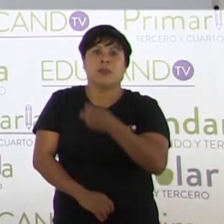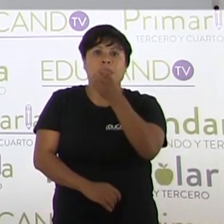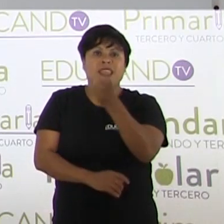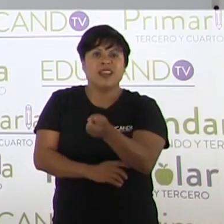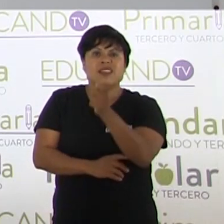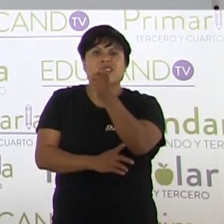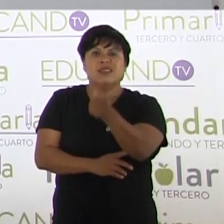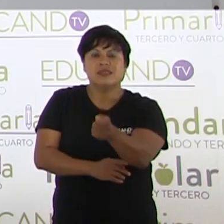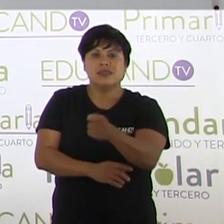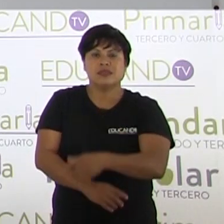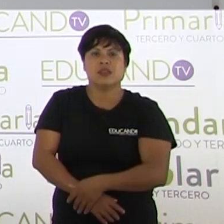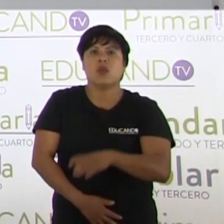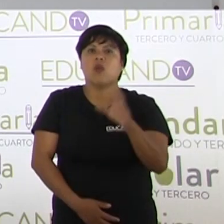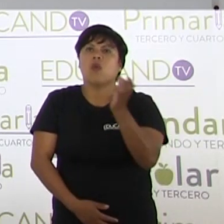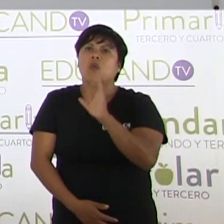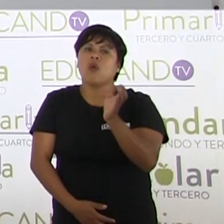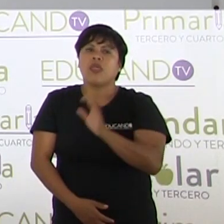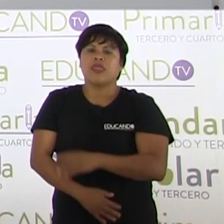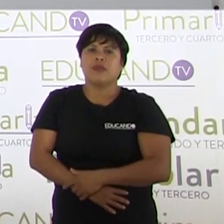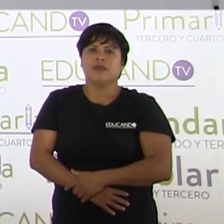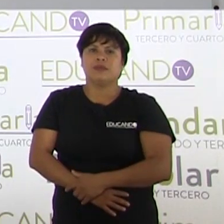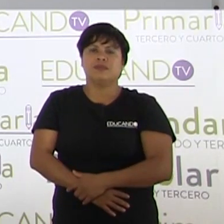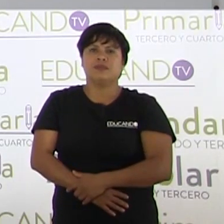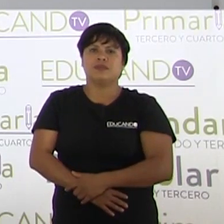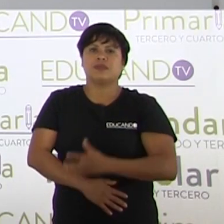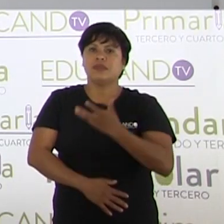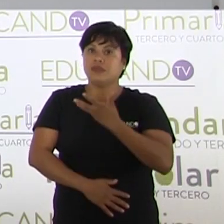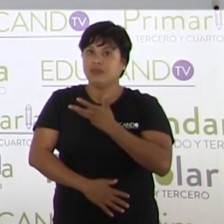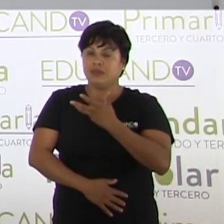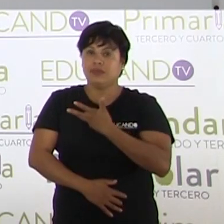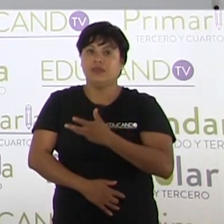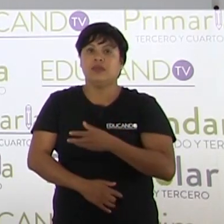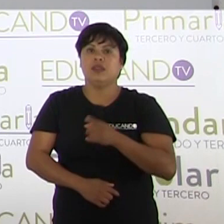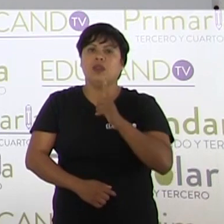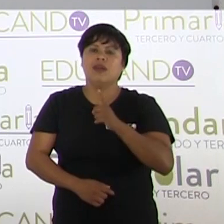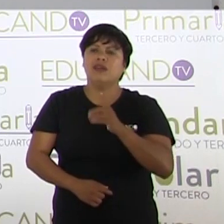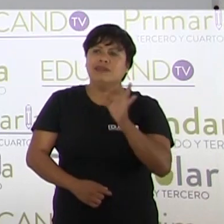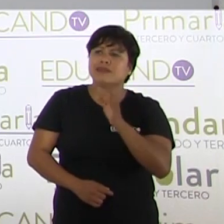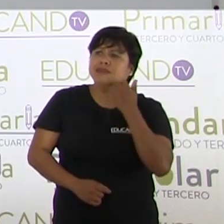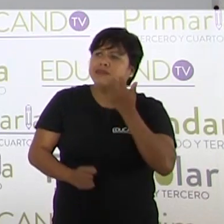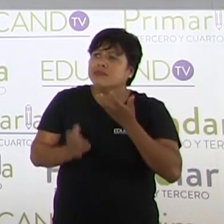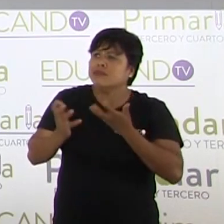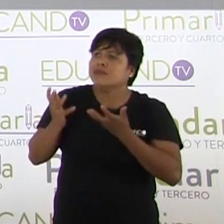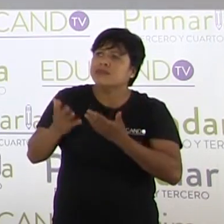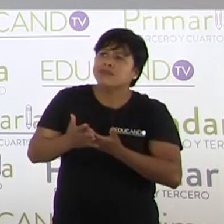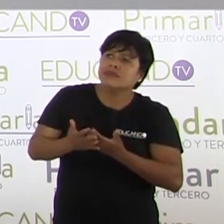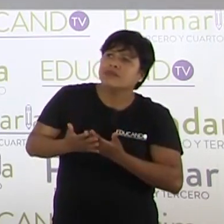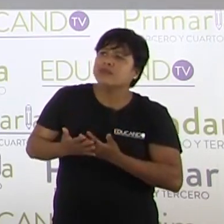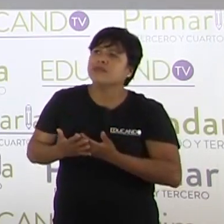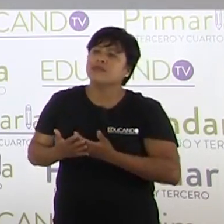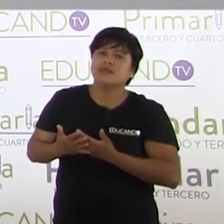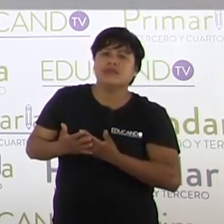aquello que cuando tienes una esperanza, una expectativa